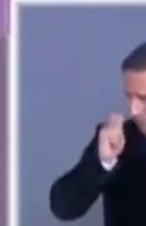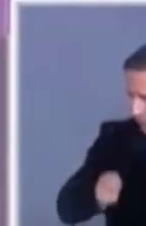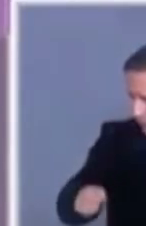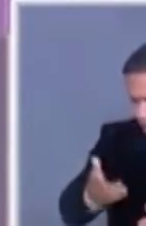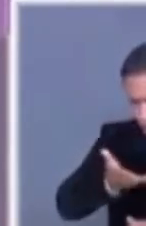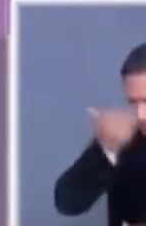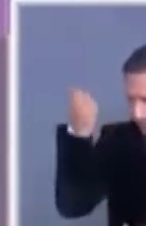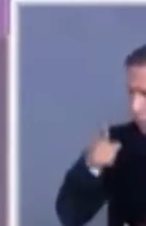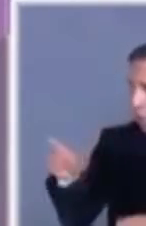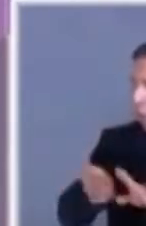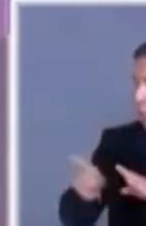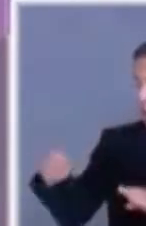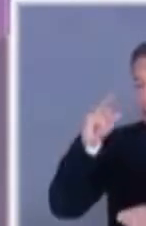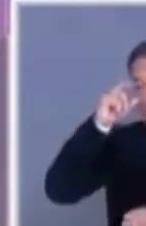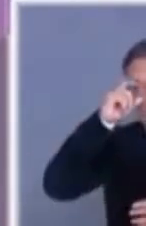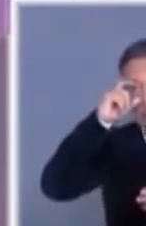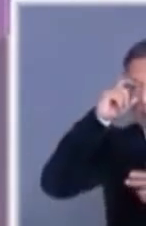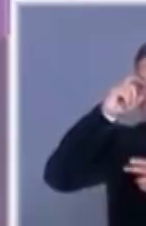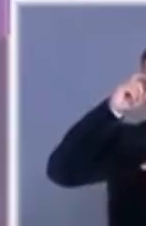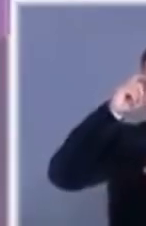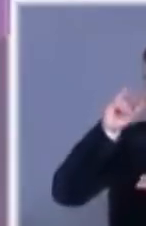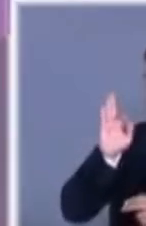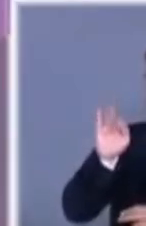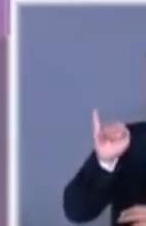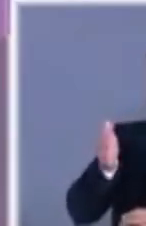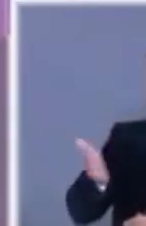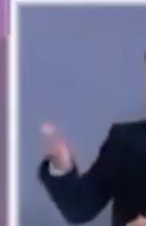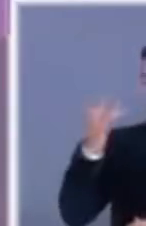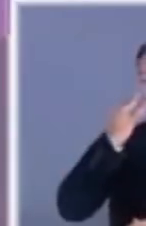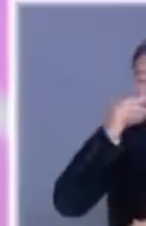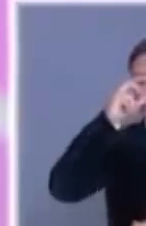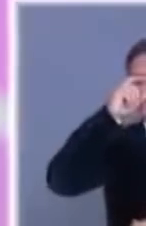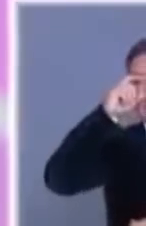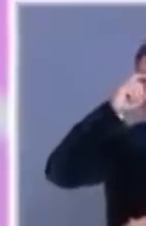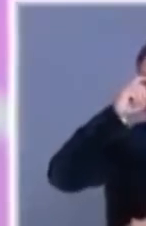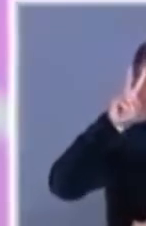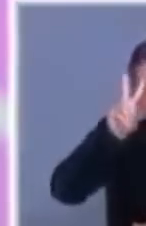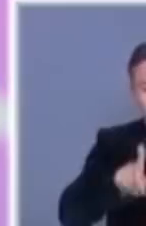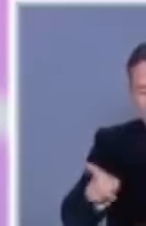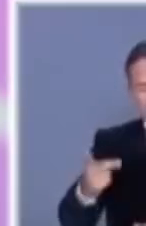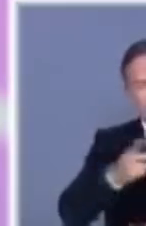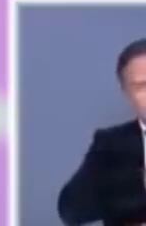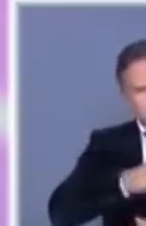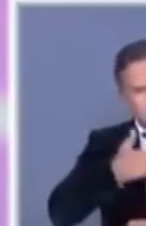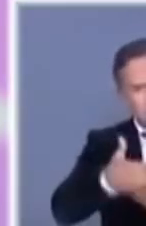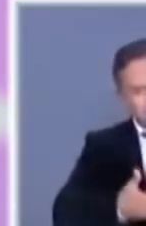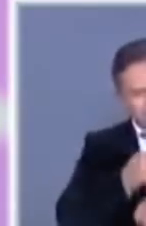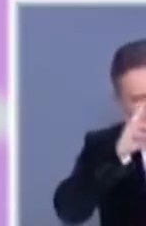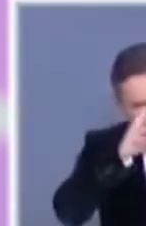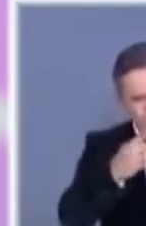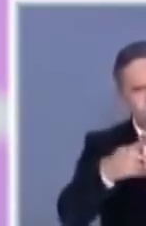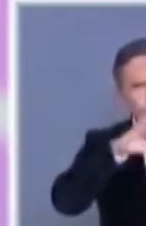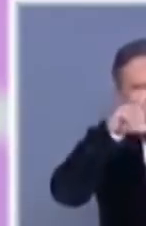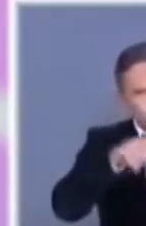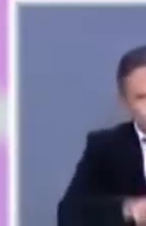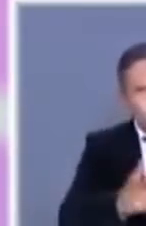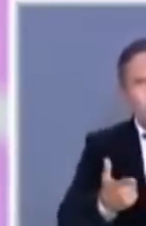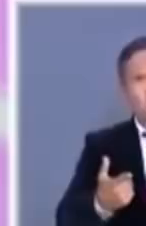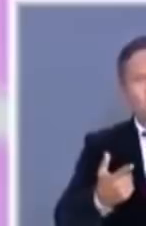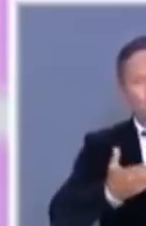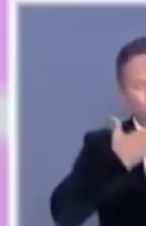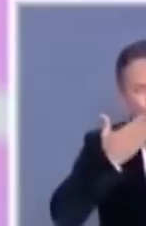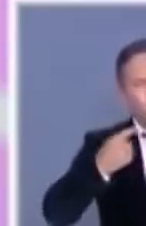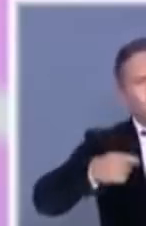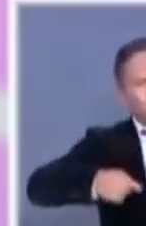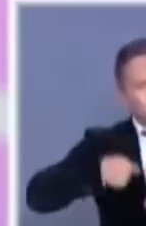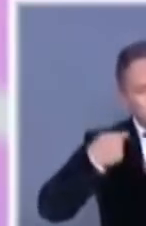me refiero a ellos para preservarlos, no para reintegrarlos, respetando su cultura, sus tradiciones,